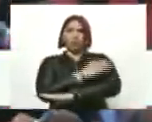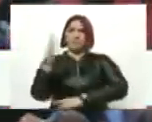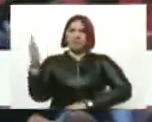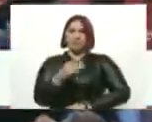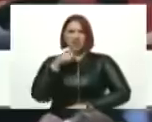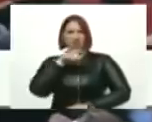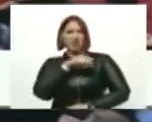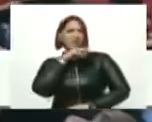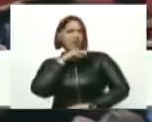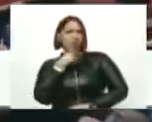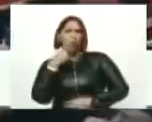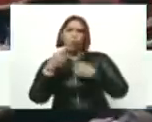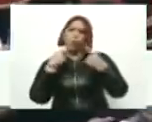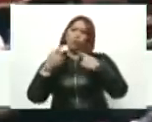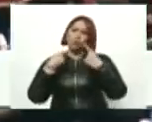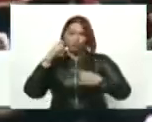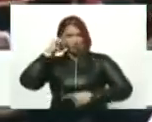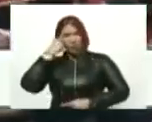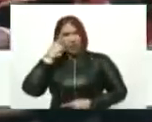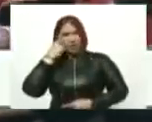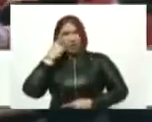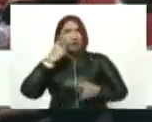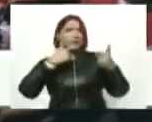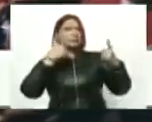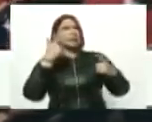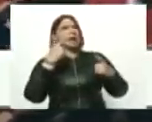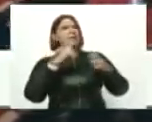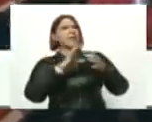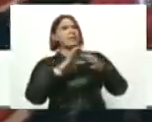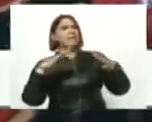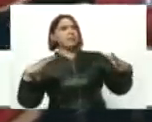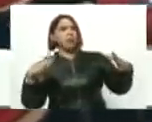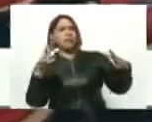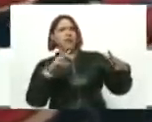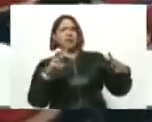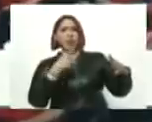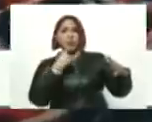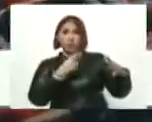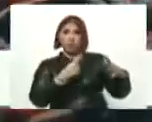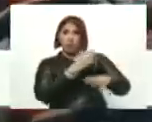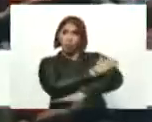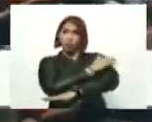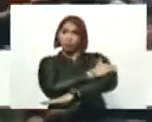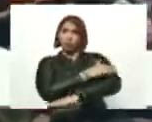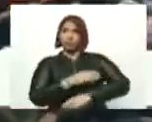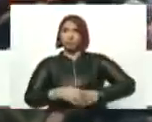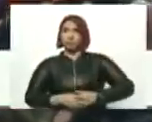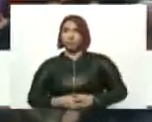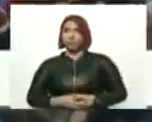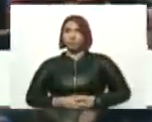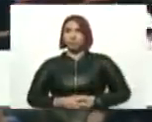discurso, recuerden el discurso de ellos, Chávez dividió a Venezuela. ¿Lo decían así o no lo decían?